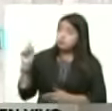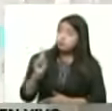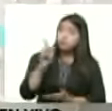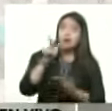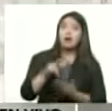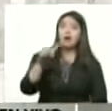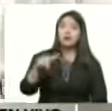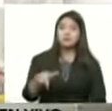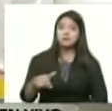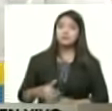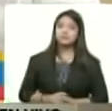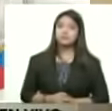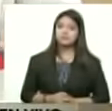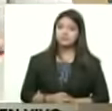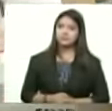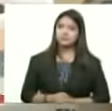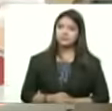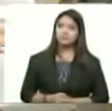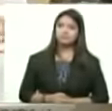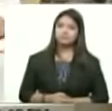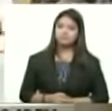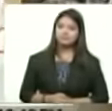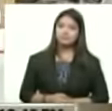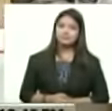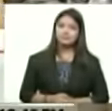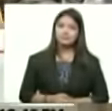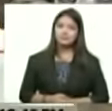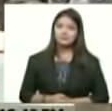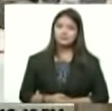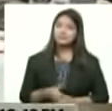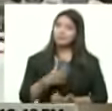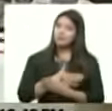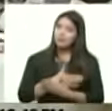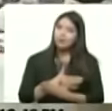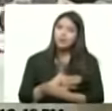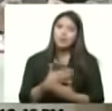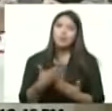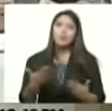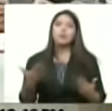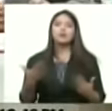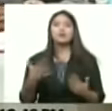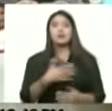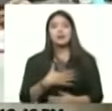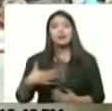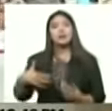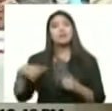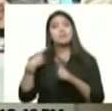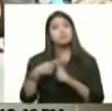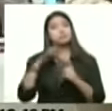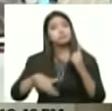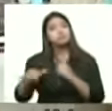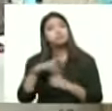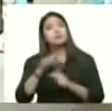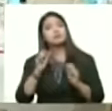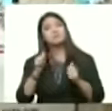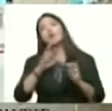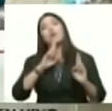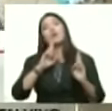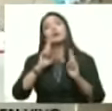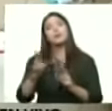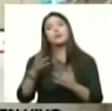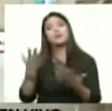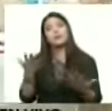acá y estamos muy dispuestos y en el mejor ánimo, muy entusiasmados con la respuesta que